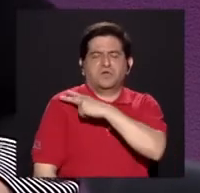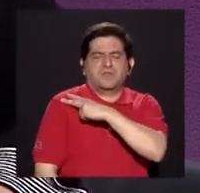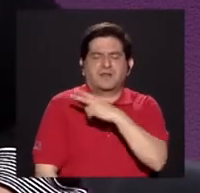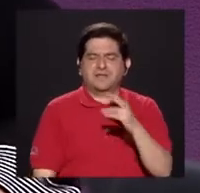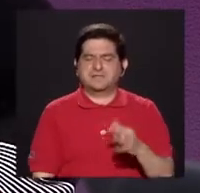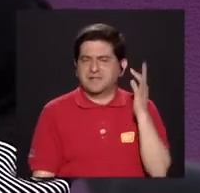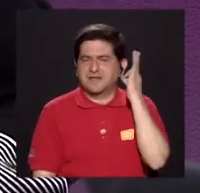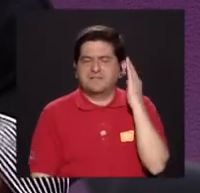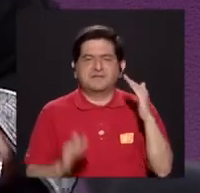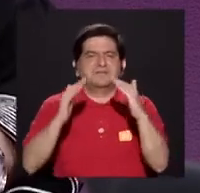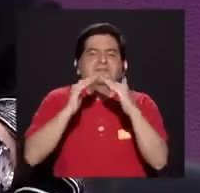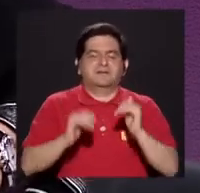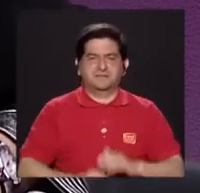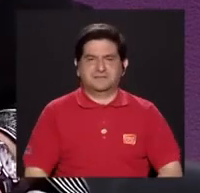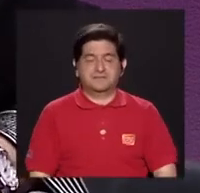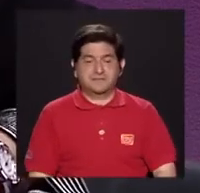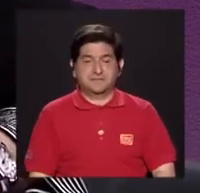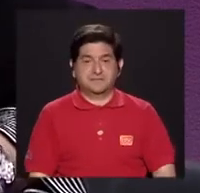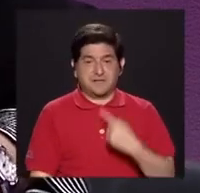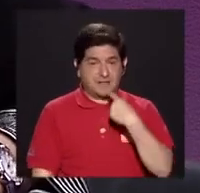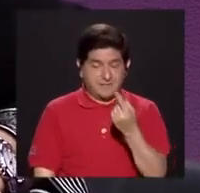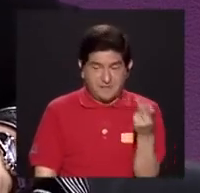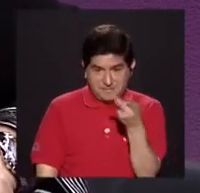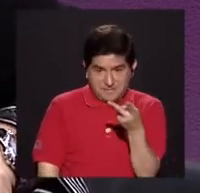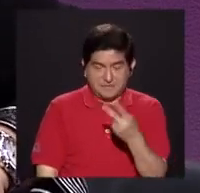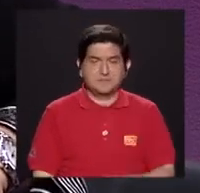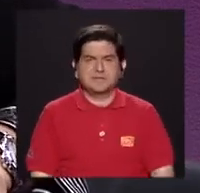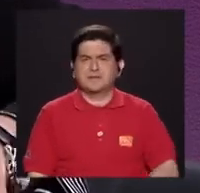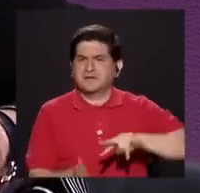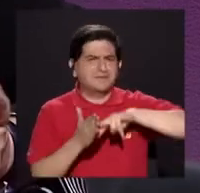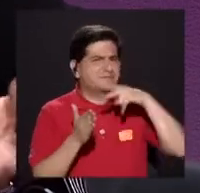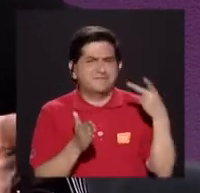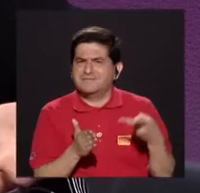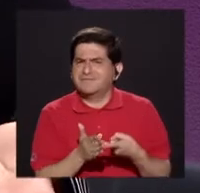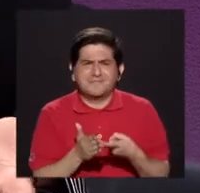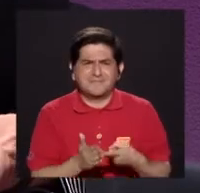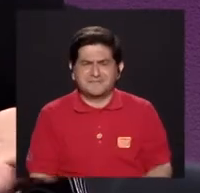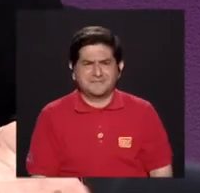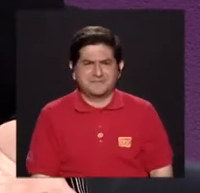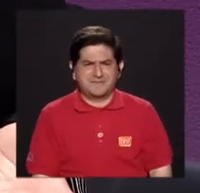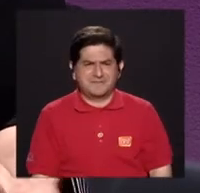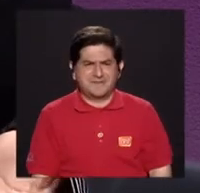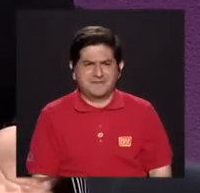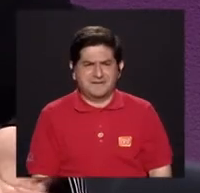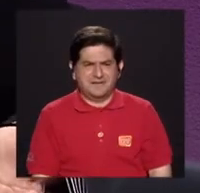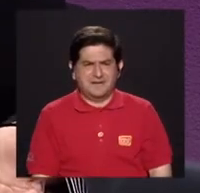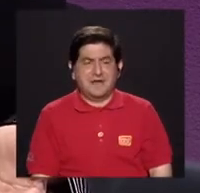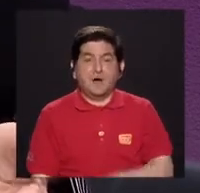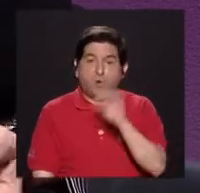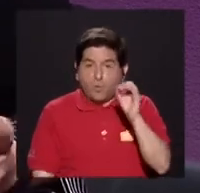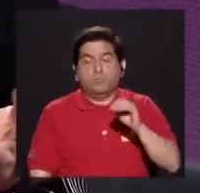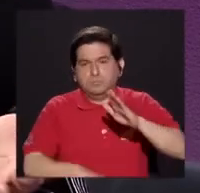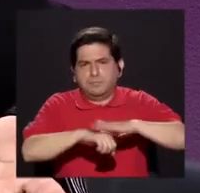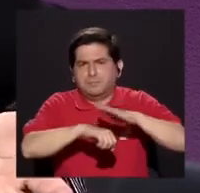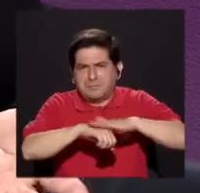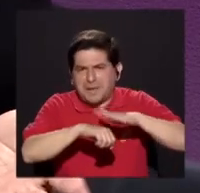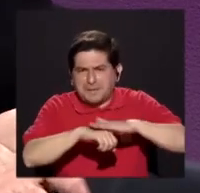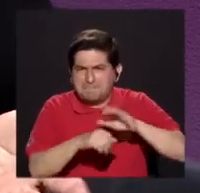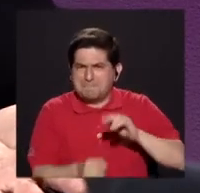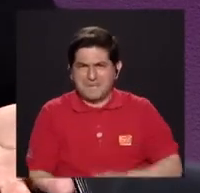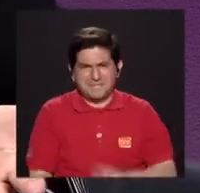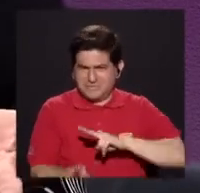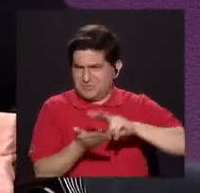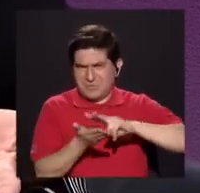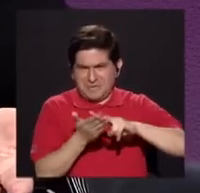Yo te decía que tampoco le iba a decir a María Lucía Marta que tampoco, digamos, es en efecto es una concesión del Partido de Liberación Nacional. Tampoco es un gran